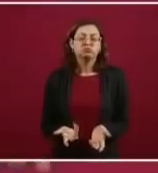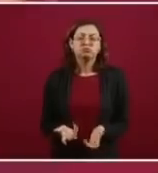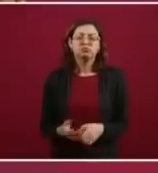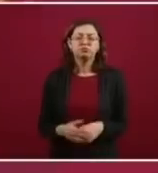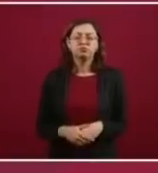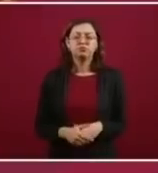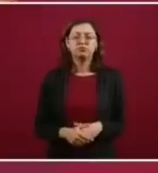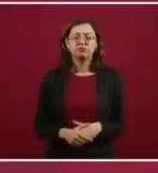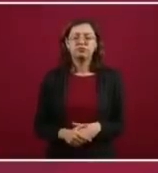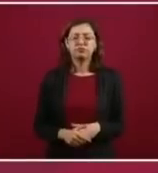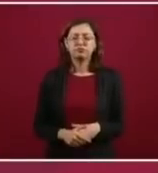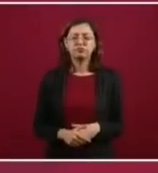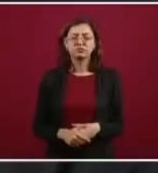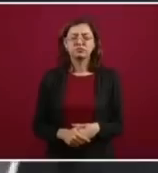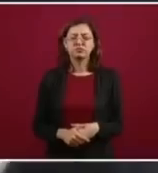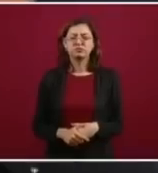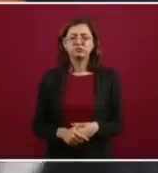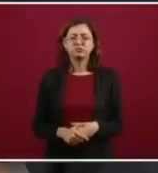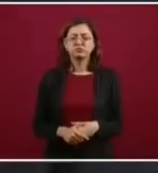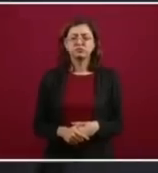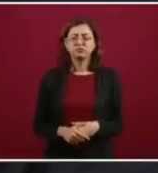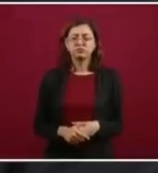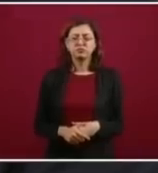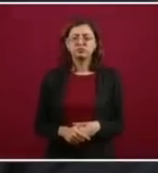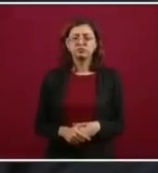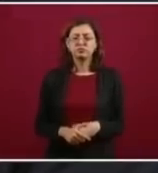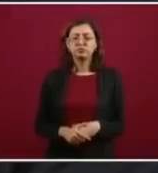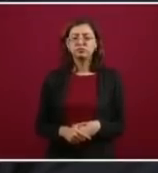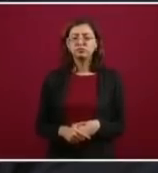comprender la actitud